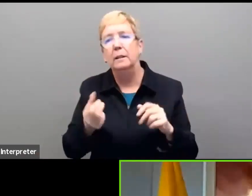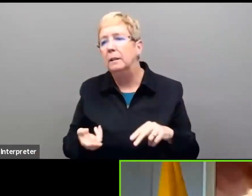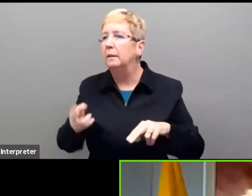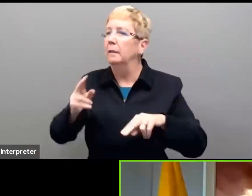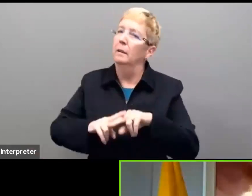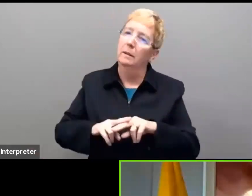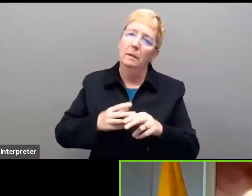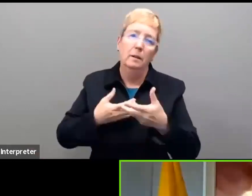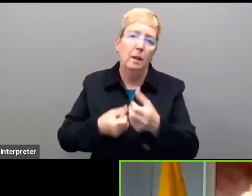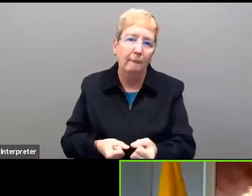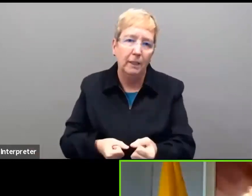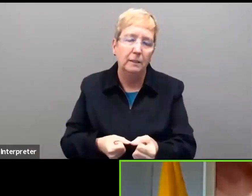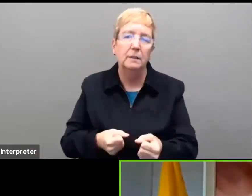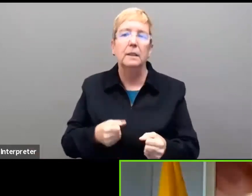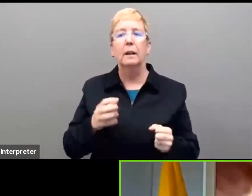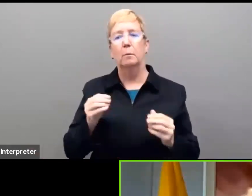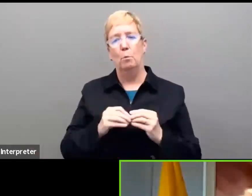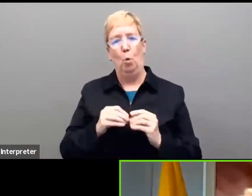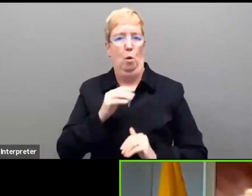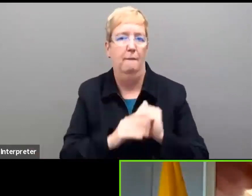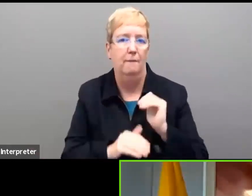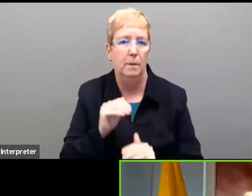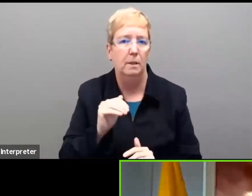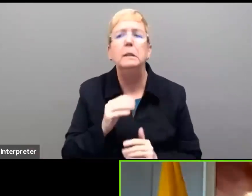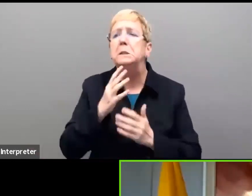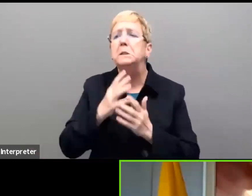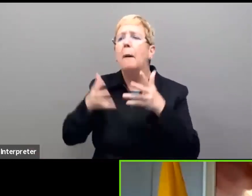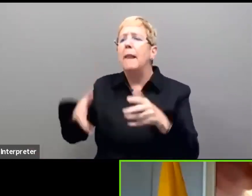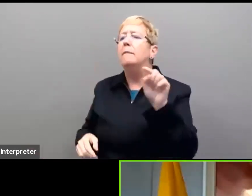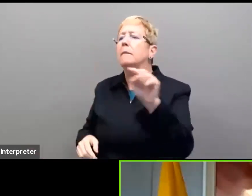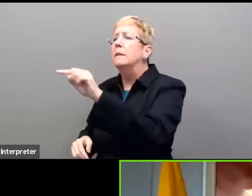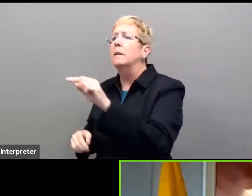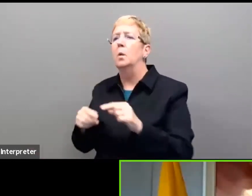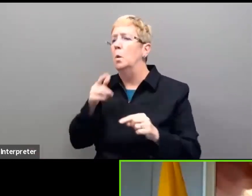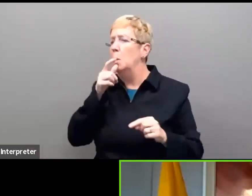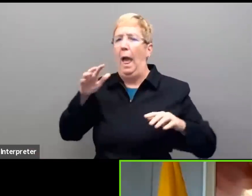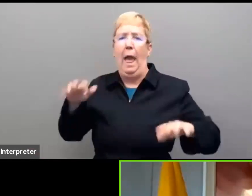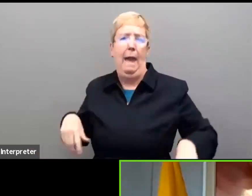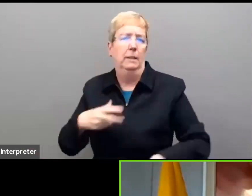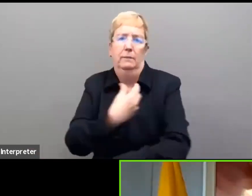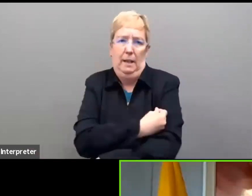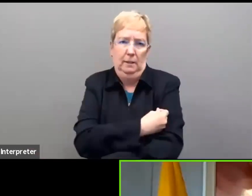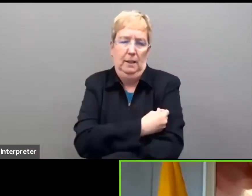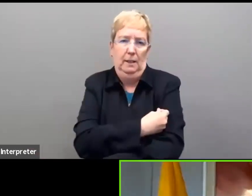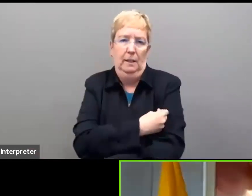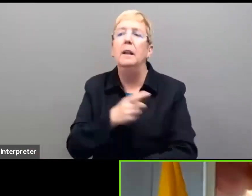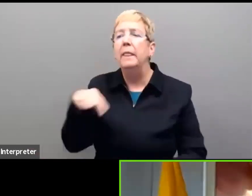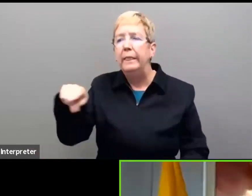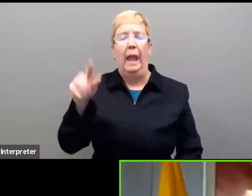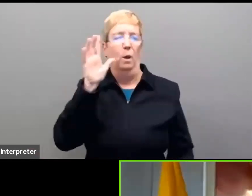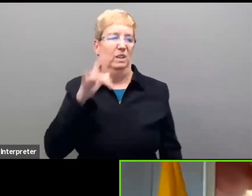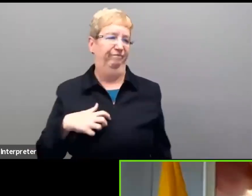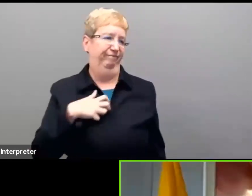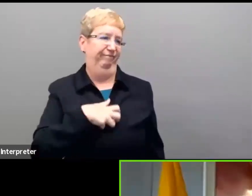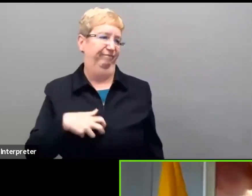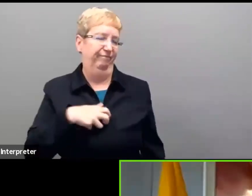México, el nivel de enojo entre los empleados sobre lo que está pasando, tenemos que